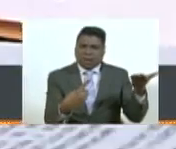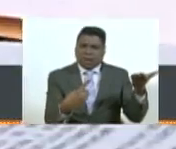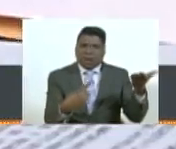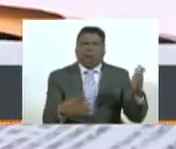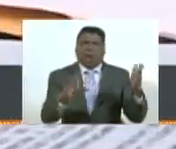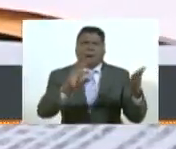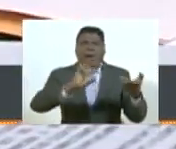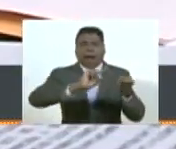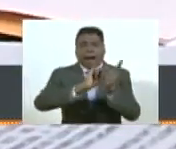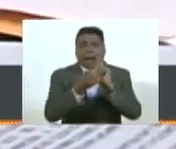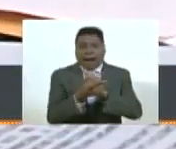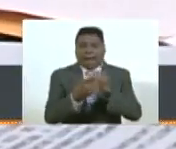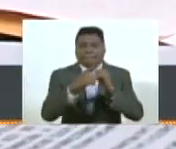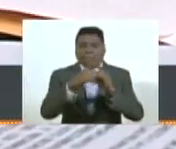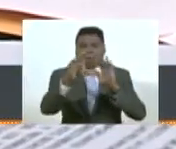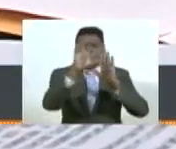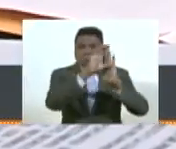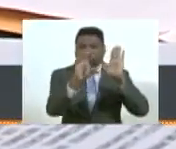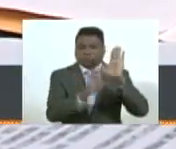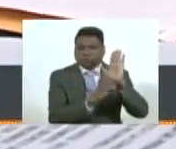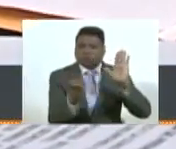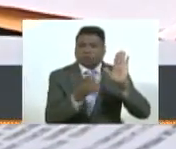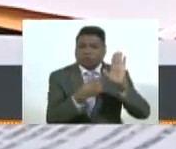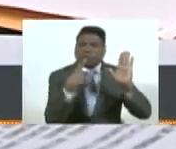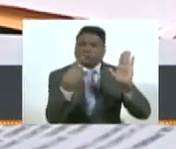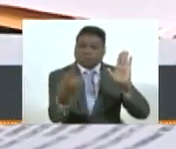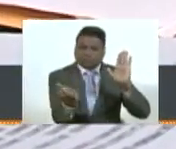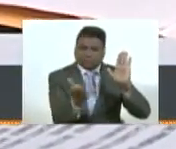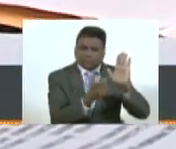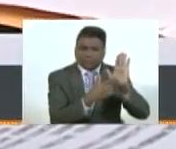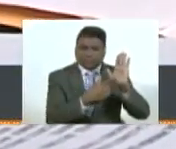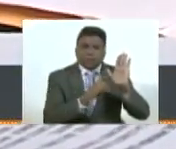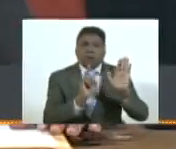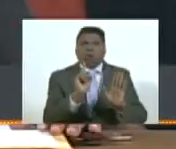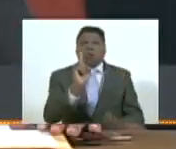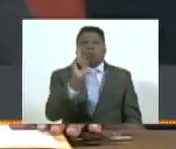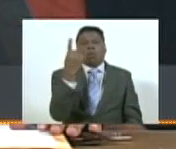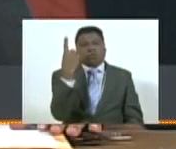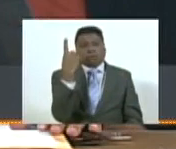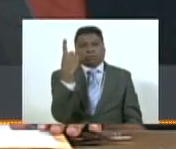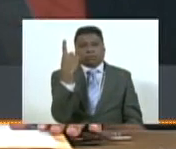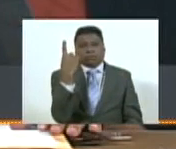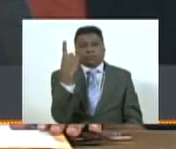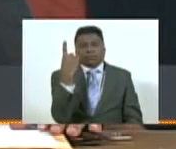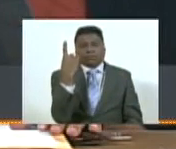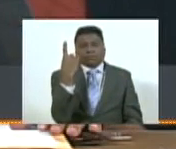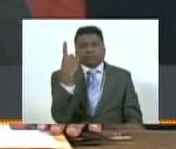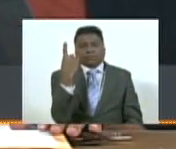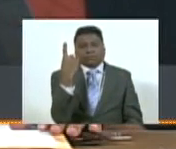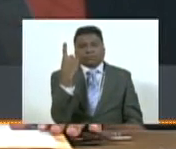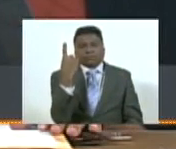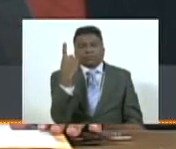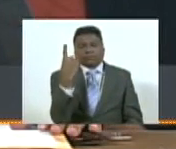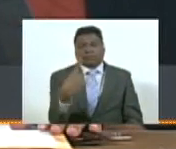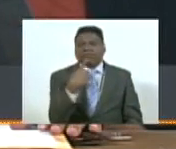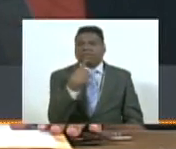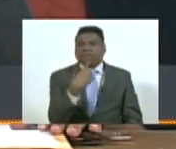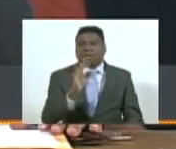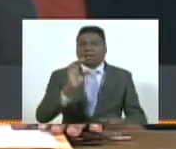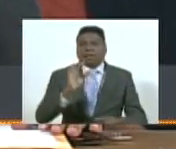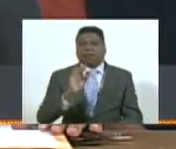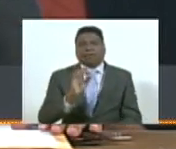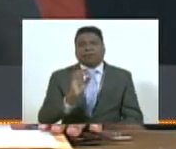Constituyente. Nosotros consideramos que el único órgano facultado por la Constitución de la República Bolivariana para